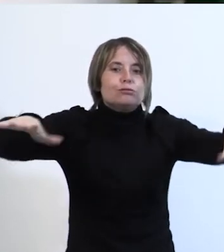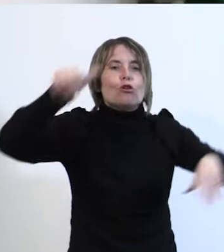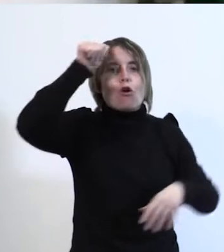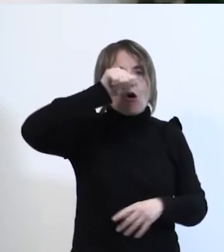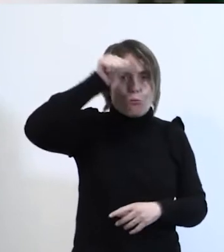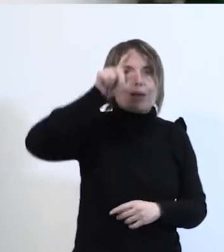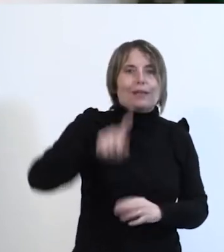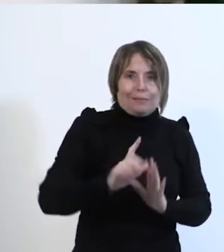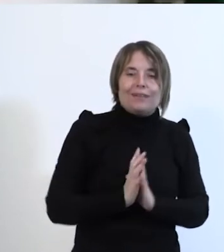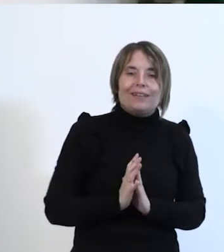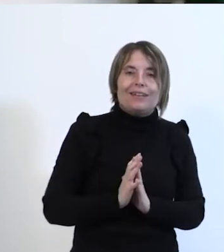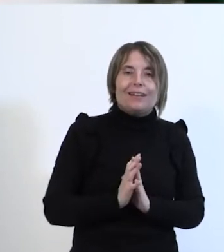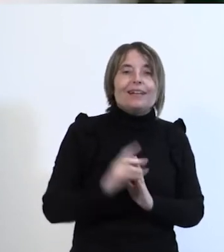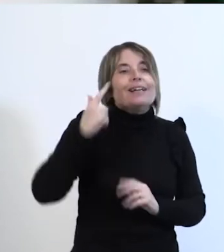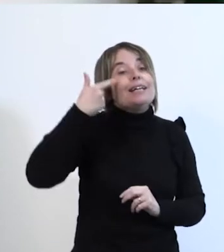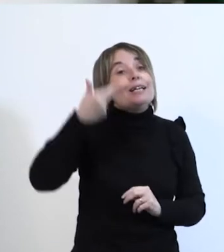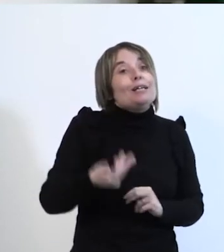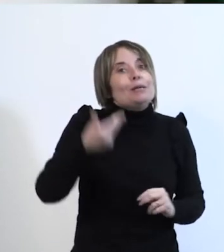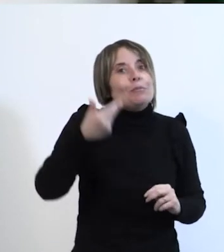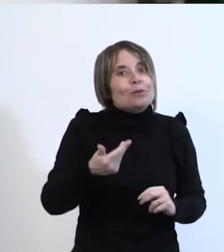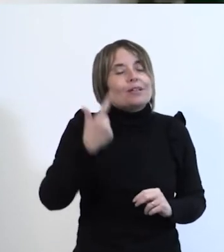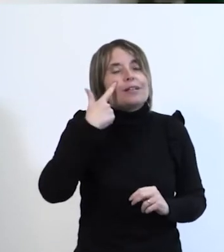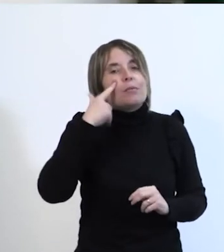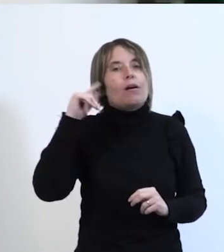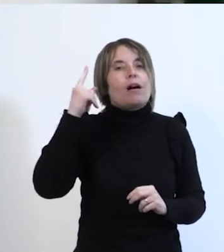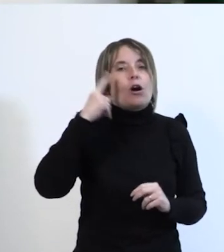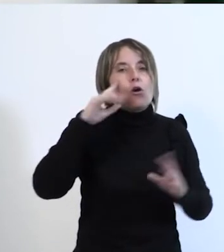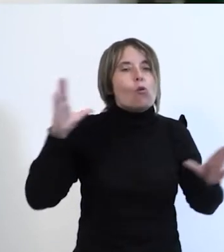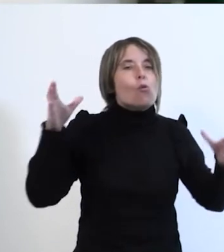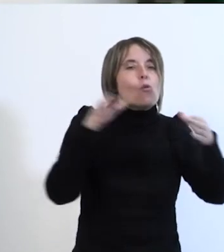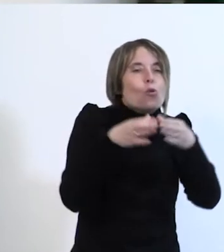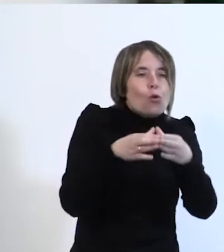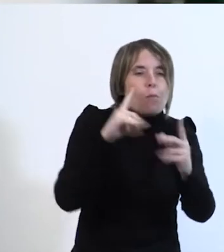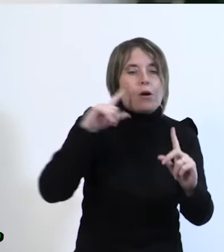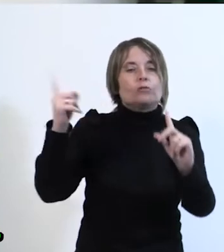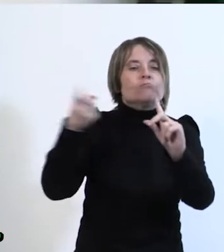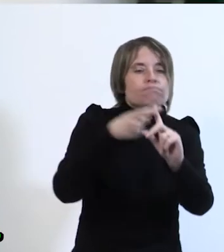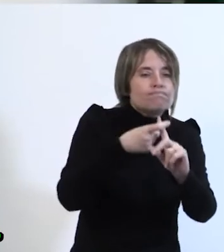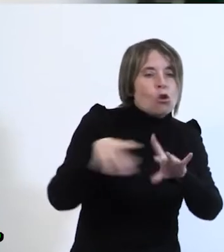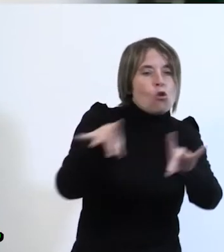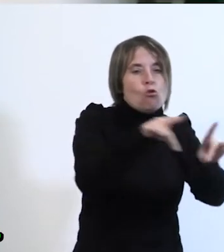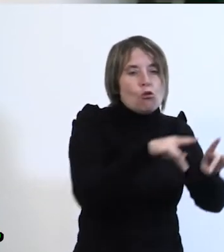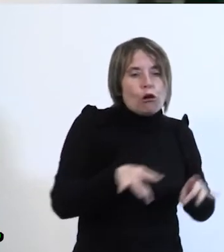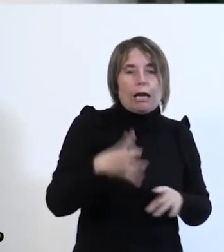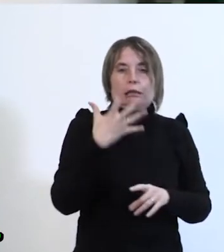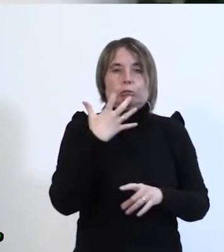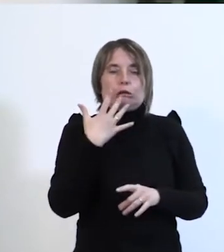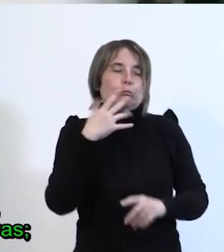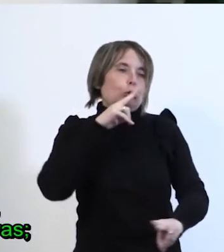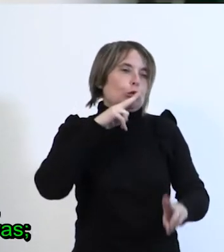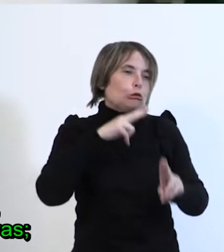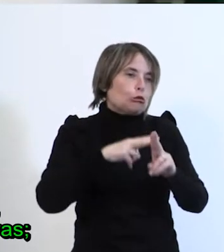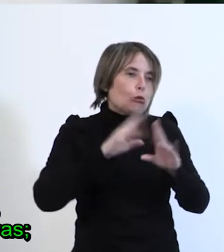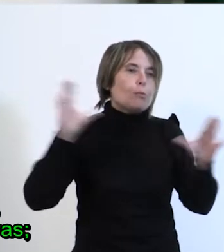es muy importante porque vas a encontrar colectivos, grupos, en algunos lugares, por ejemplo,